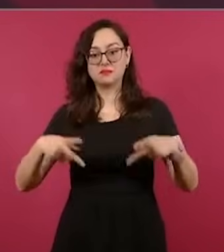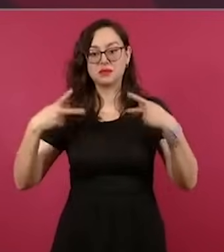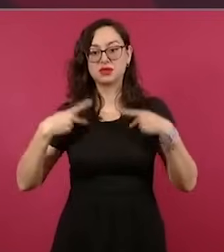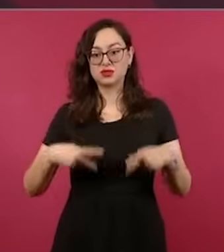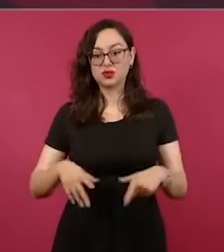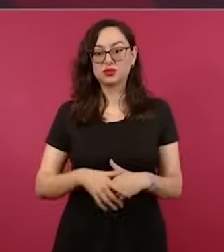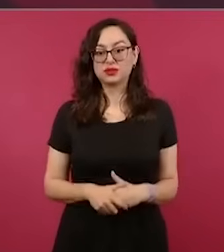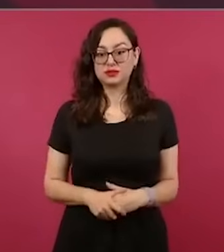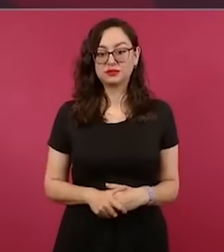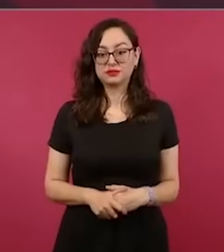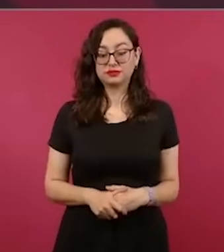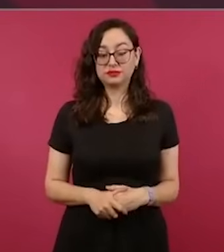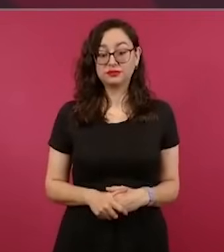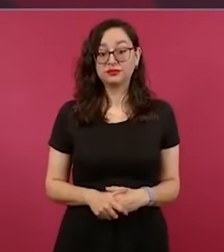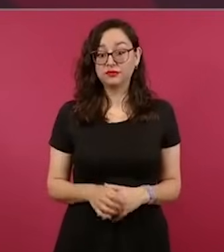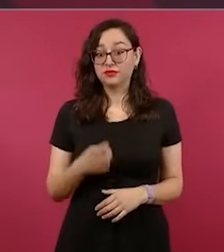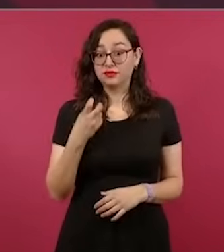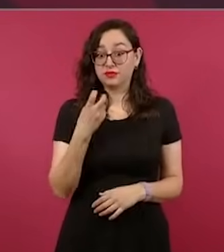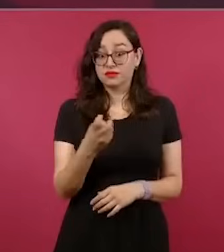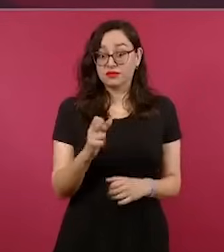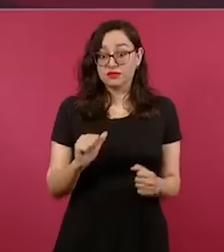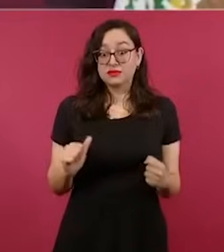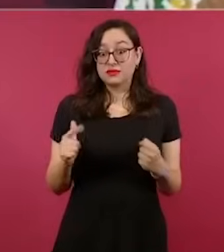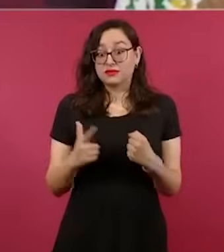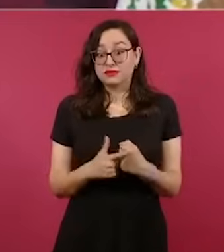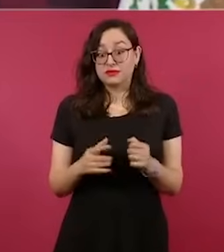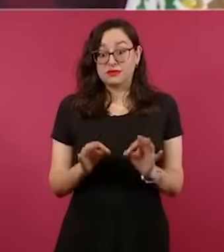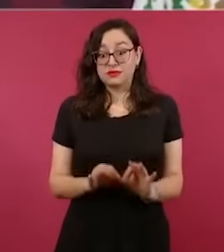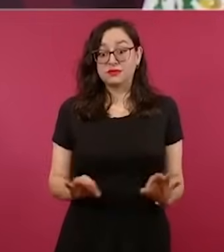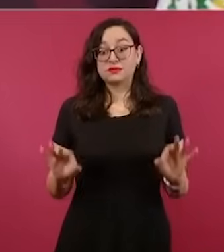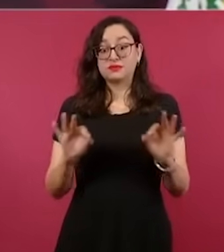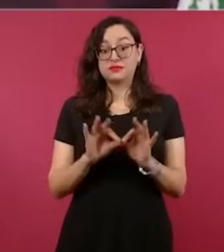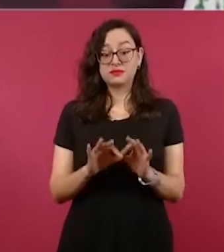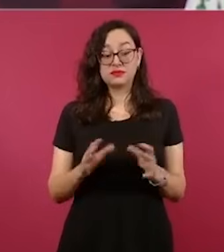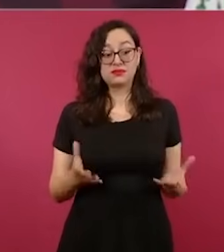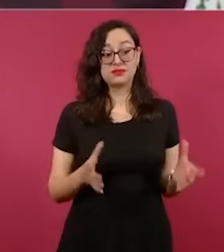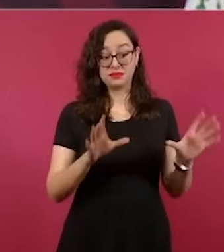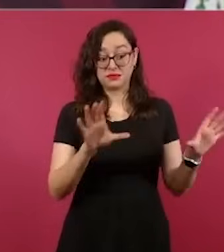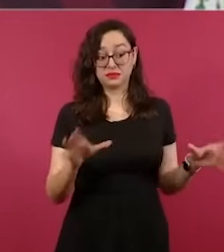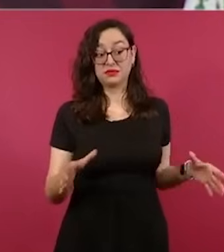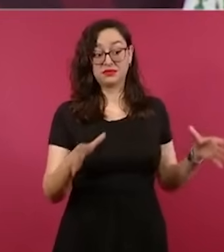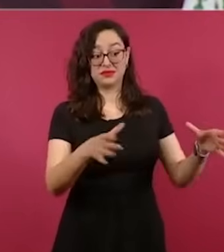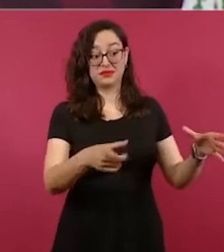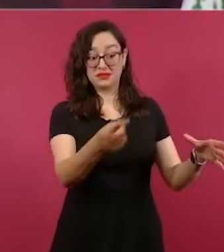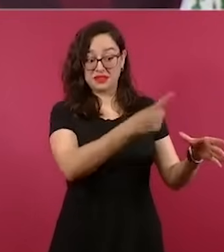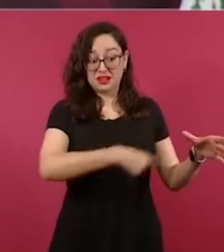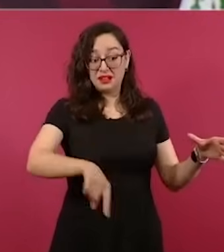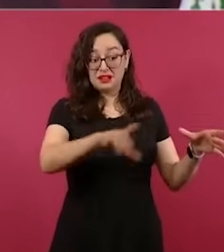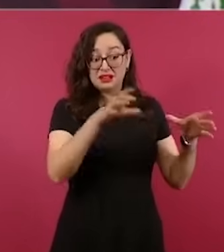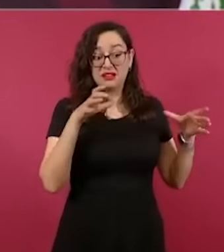situación muy peculiar. Ellos no creen en el pueblo,